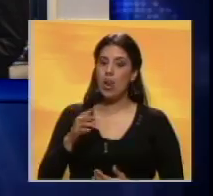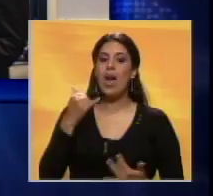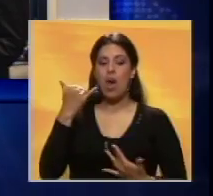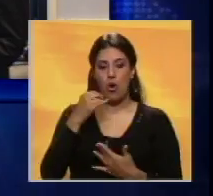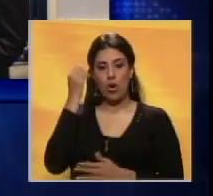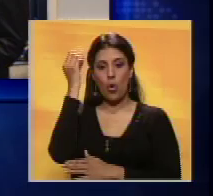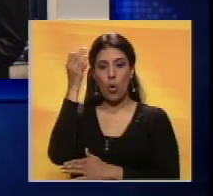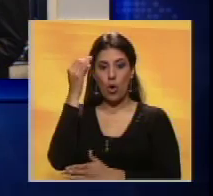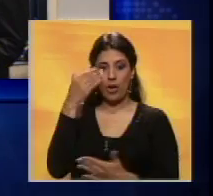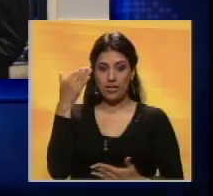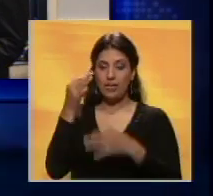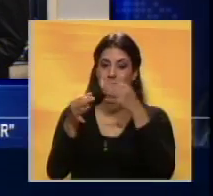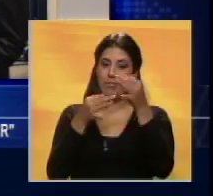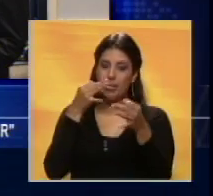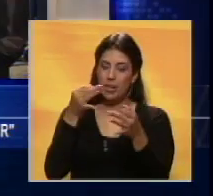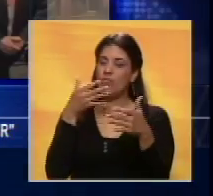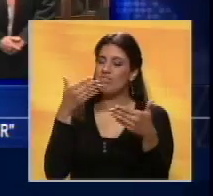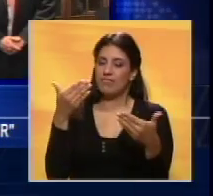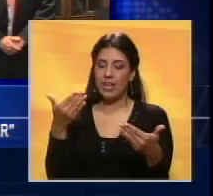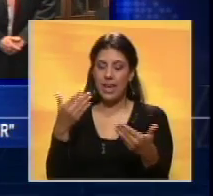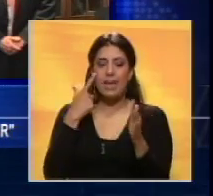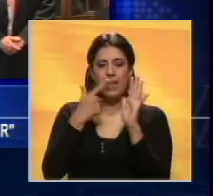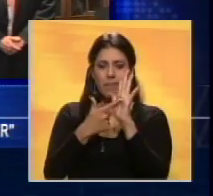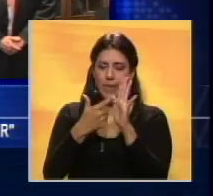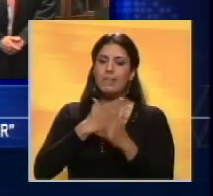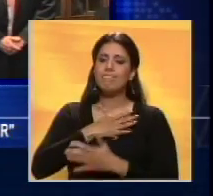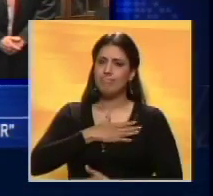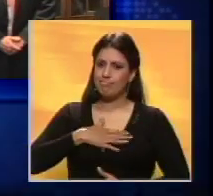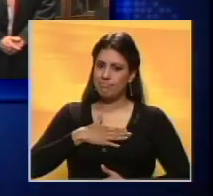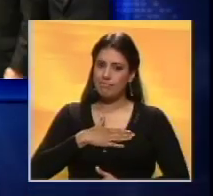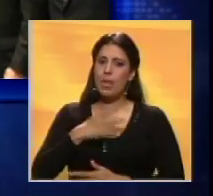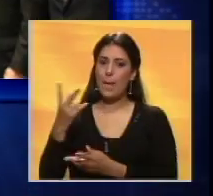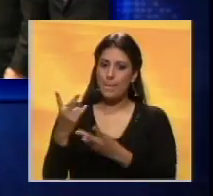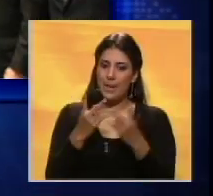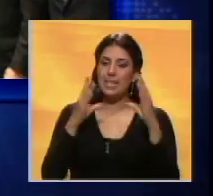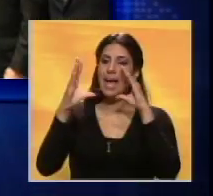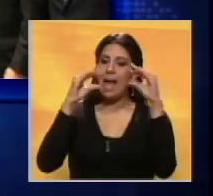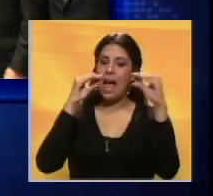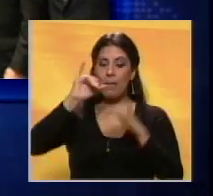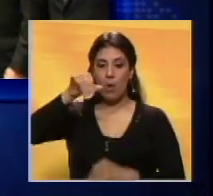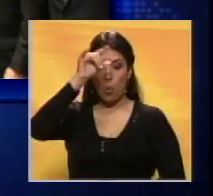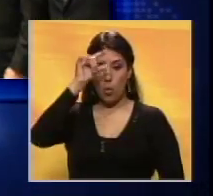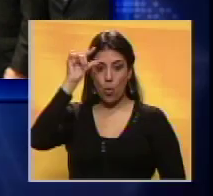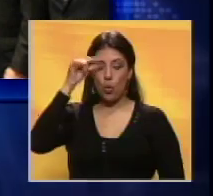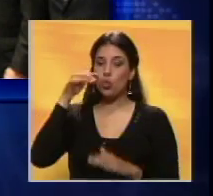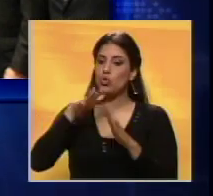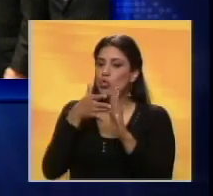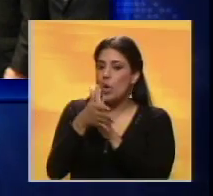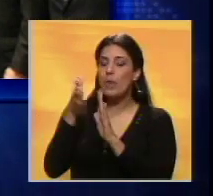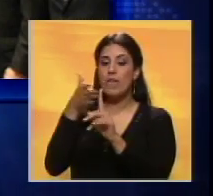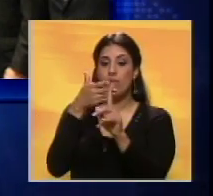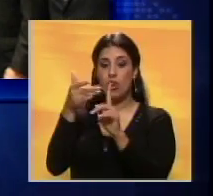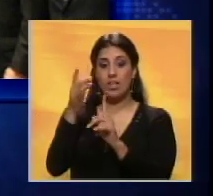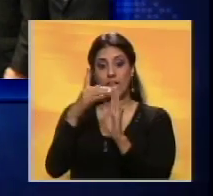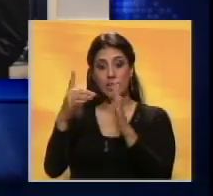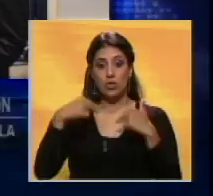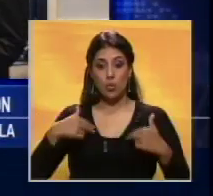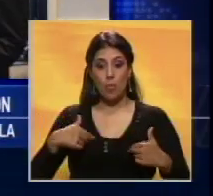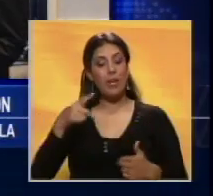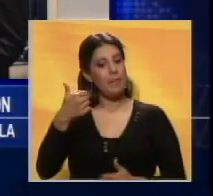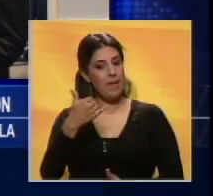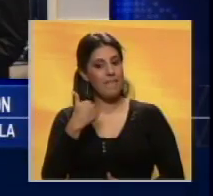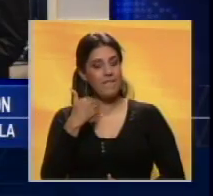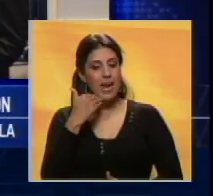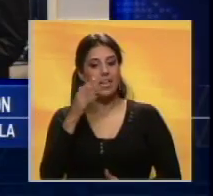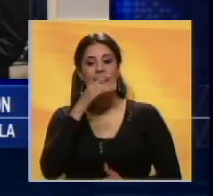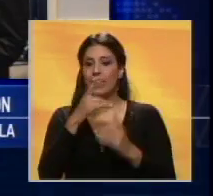El congresista Mario Díaz Balart mostró complacido por conversar con Borges sobre la violación a derechos humanos y la falta